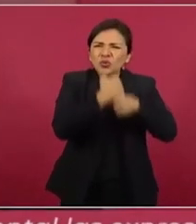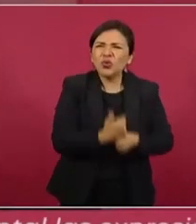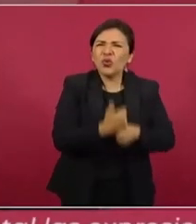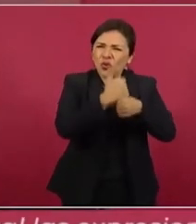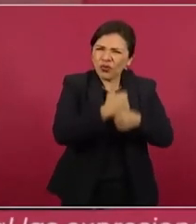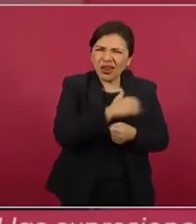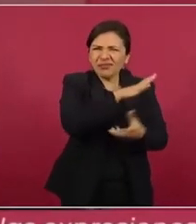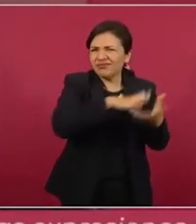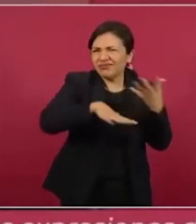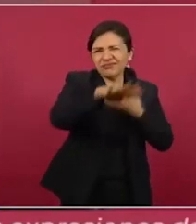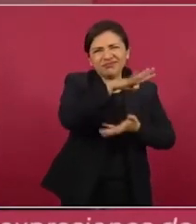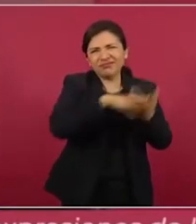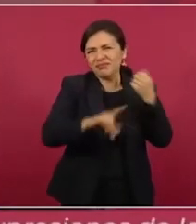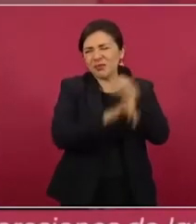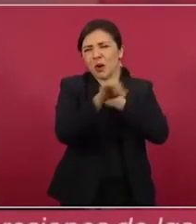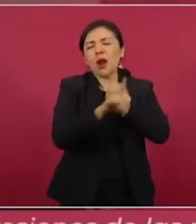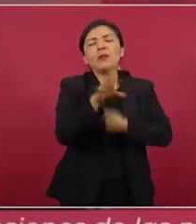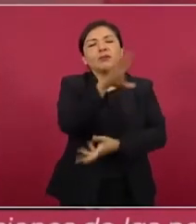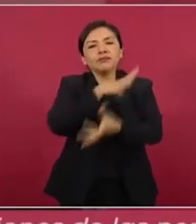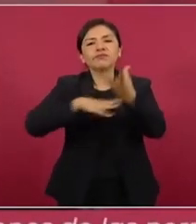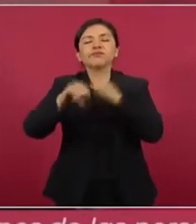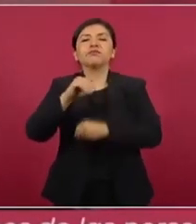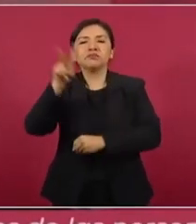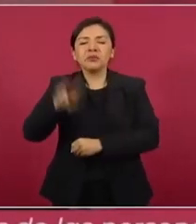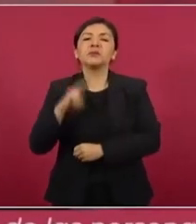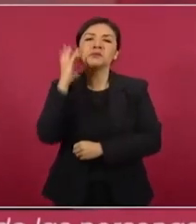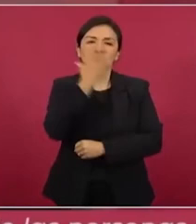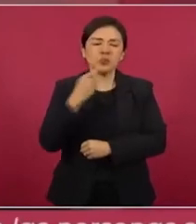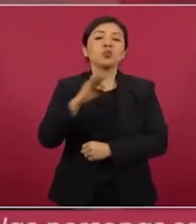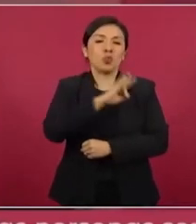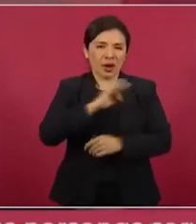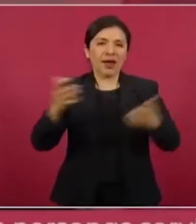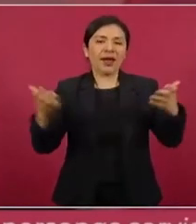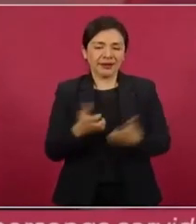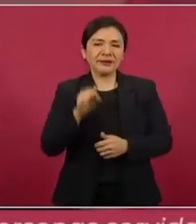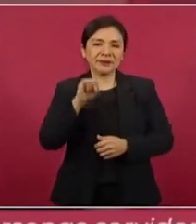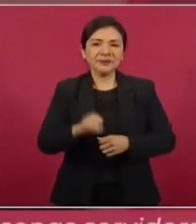en paraísos. Todo eso se puede.